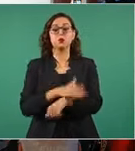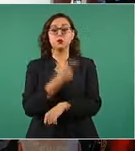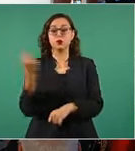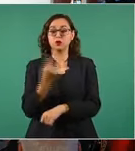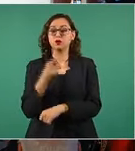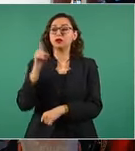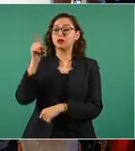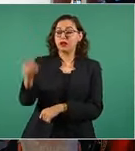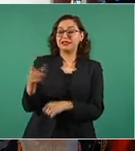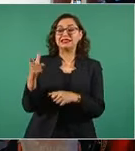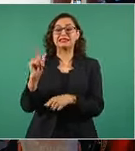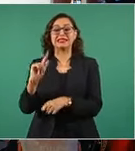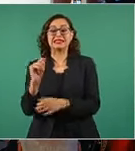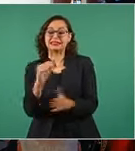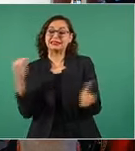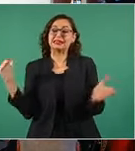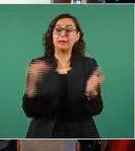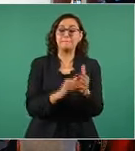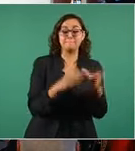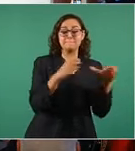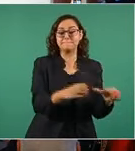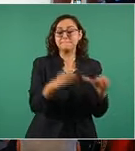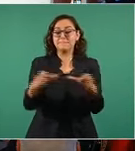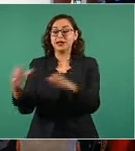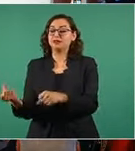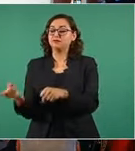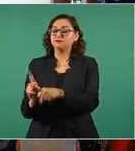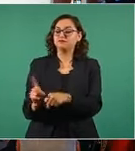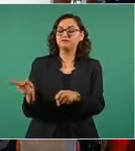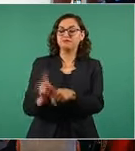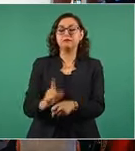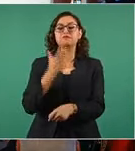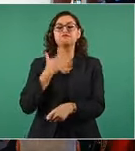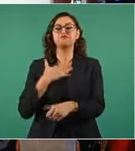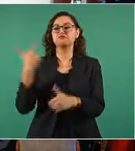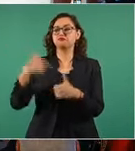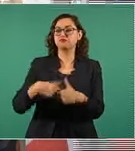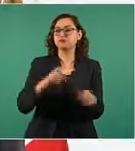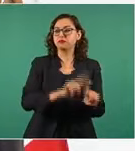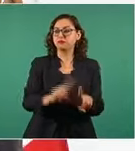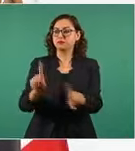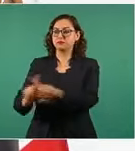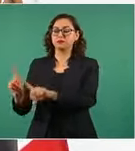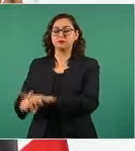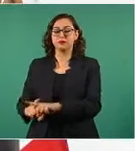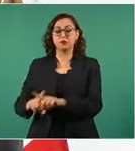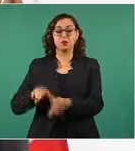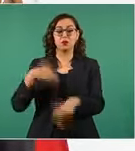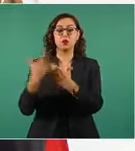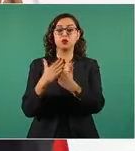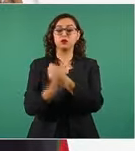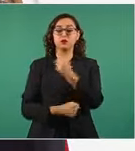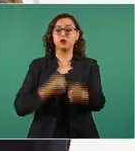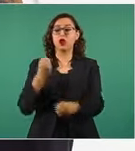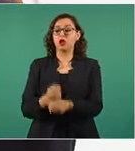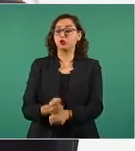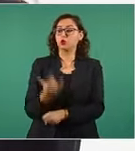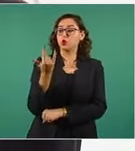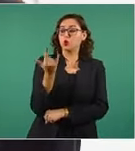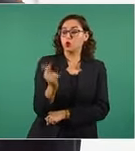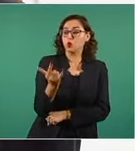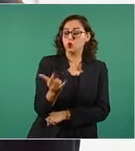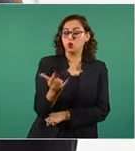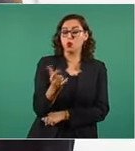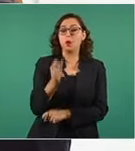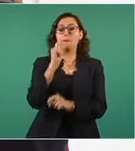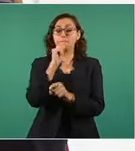barriles diarios de combustibles. En julio del año próximo se terminará